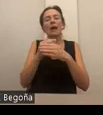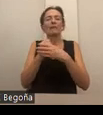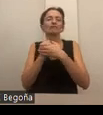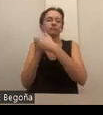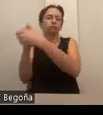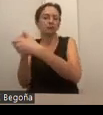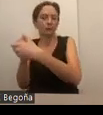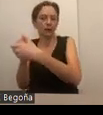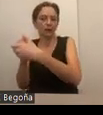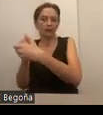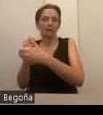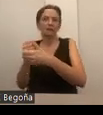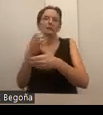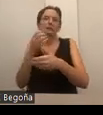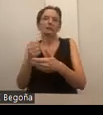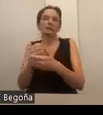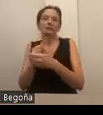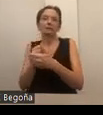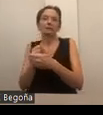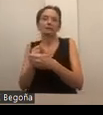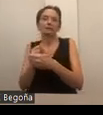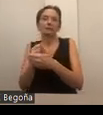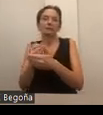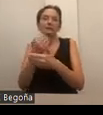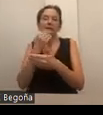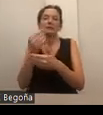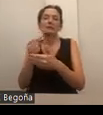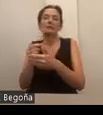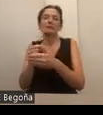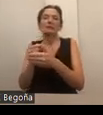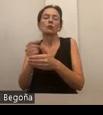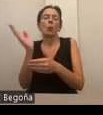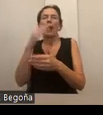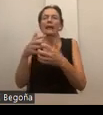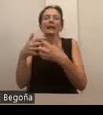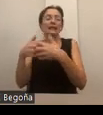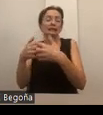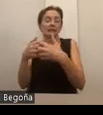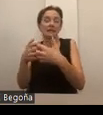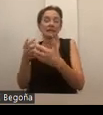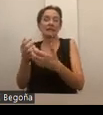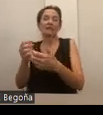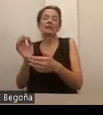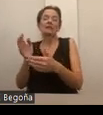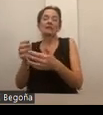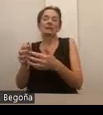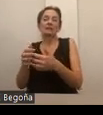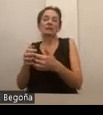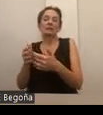la adecuada, las resistencias no existen o están derrotadas